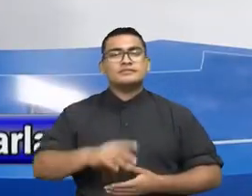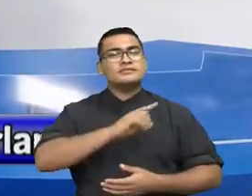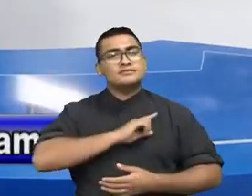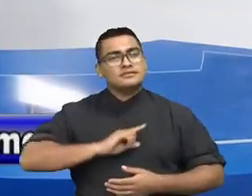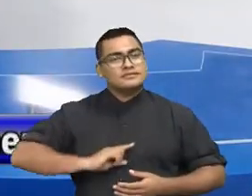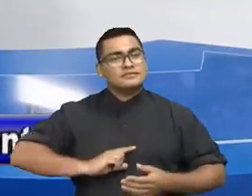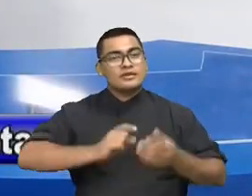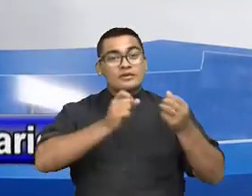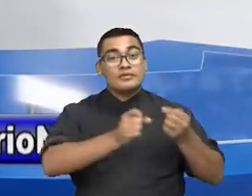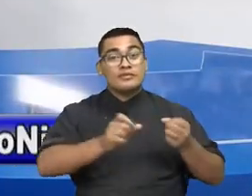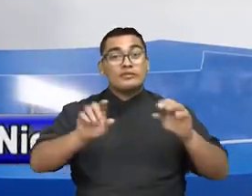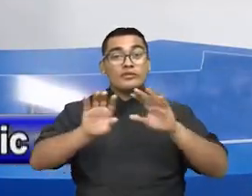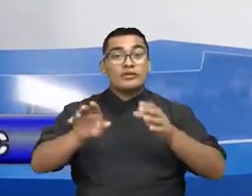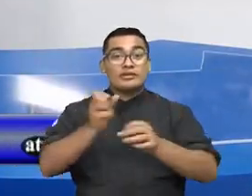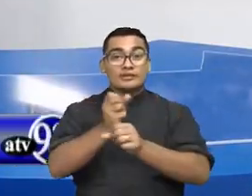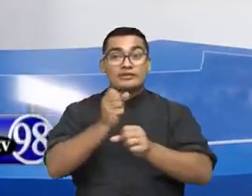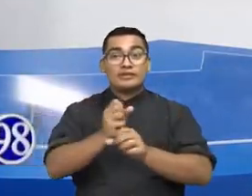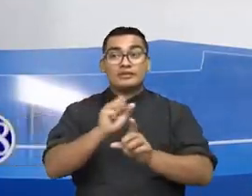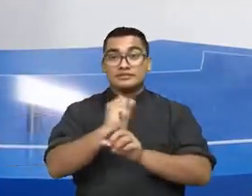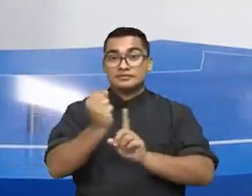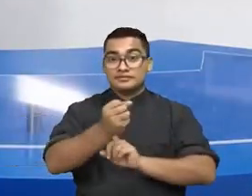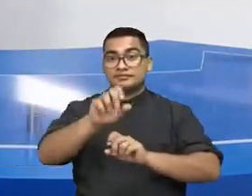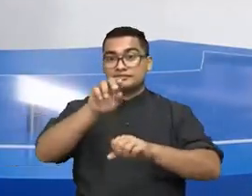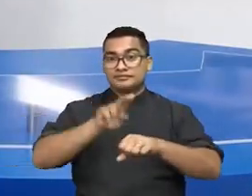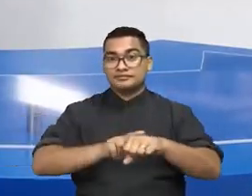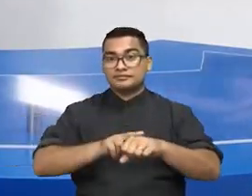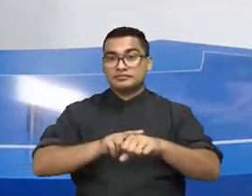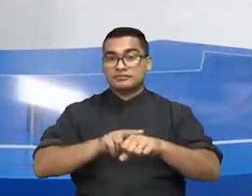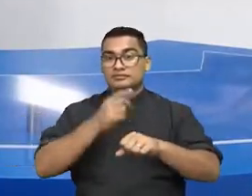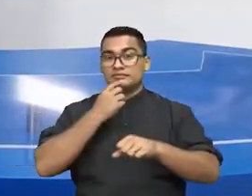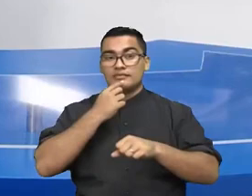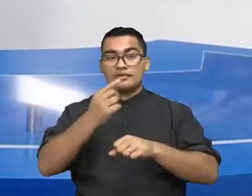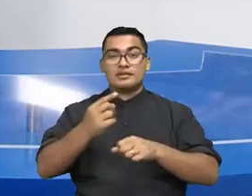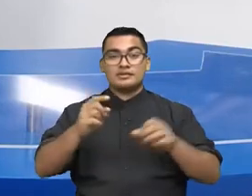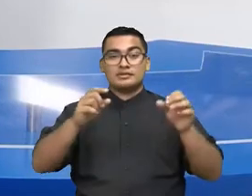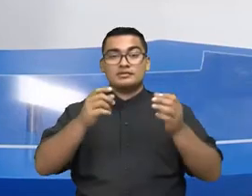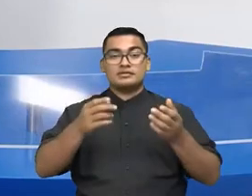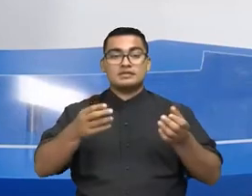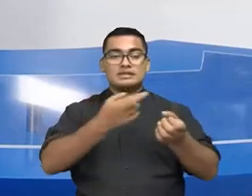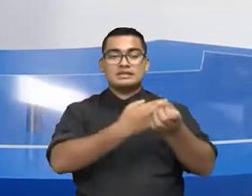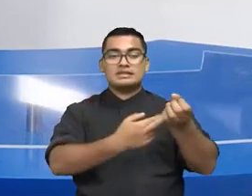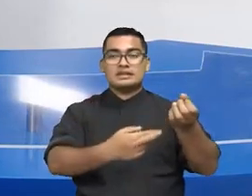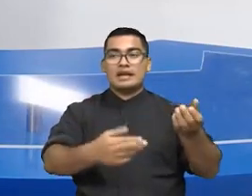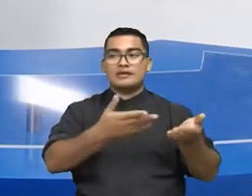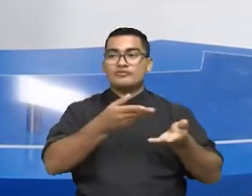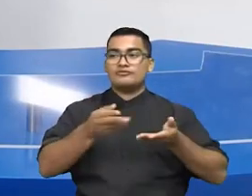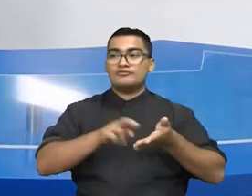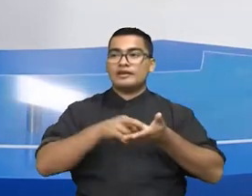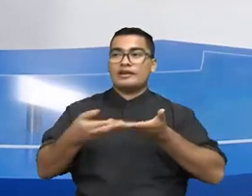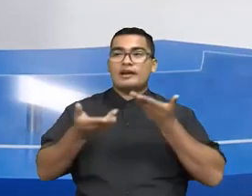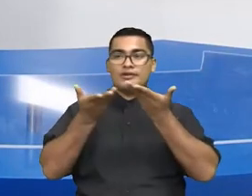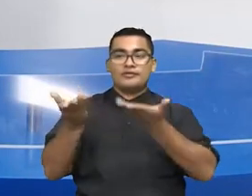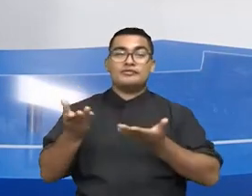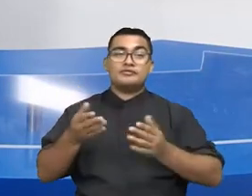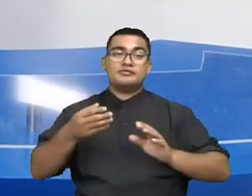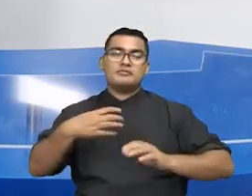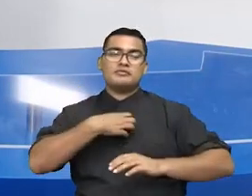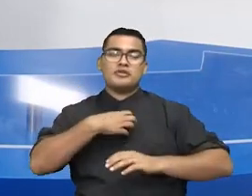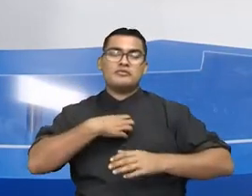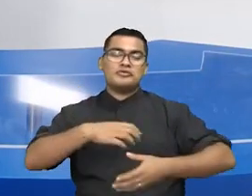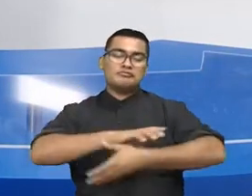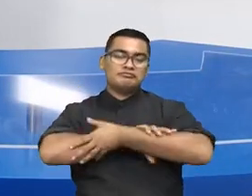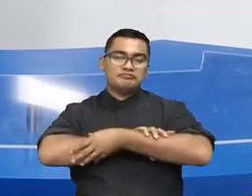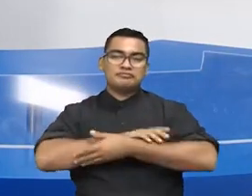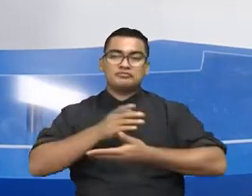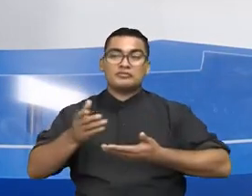Diputados y trabajadores de la Asamblea Nacional se sumaron a la jornada de donación de sangre como una muestra de solidaridad